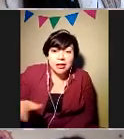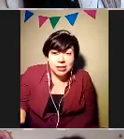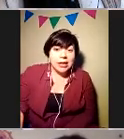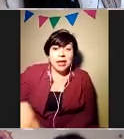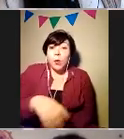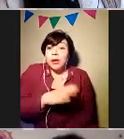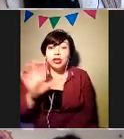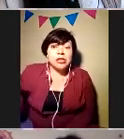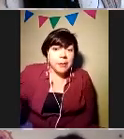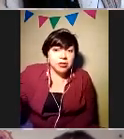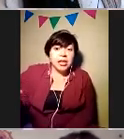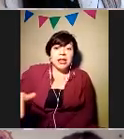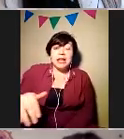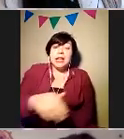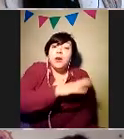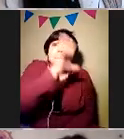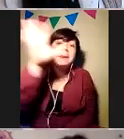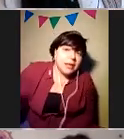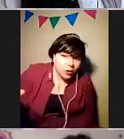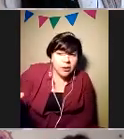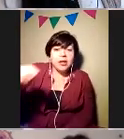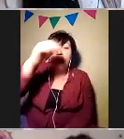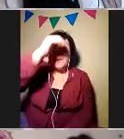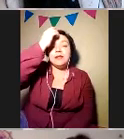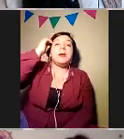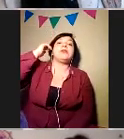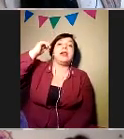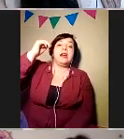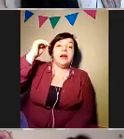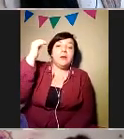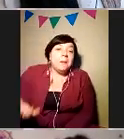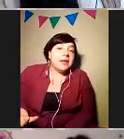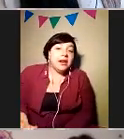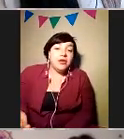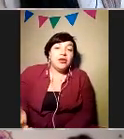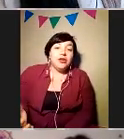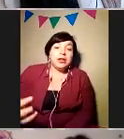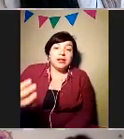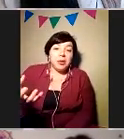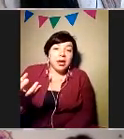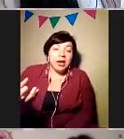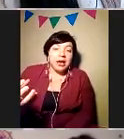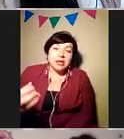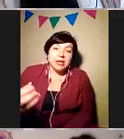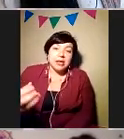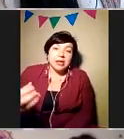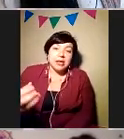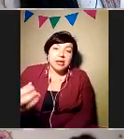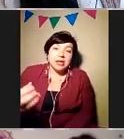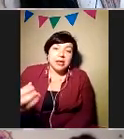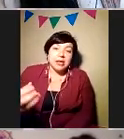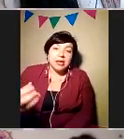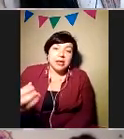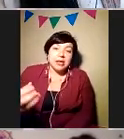famosa su casa, lo primero, ¿cuántos zapatos tiene? Y compiten el número de ropa y de zapatos. Mientras no entendamos que